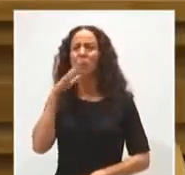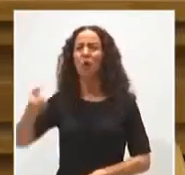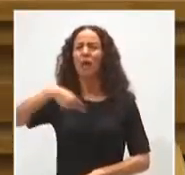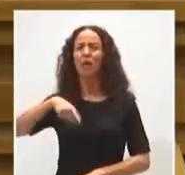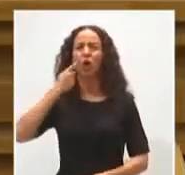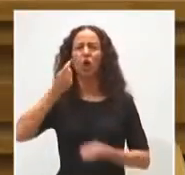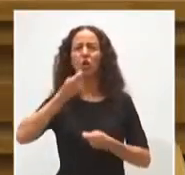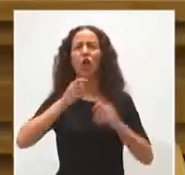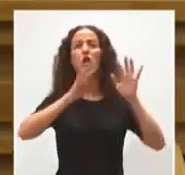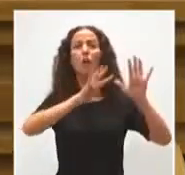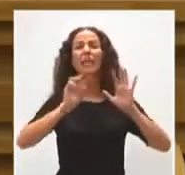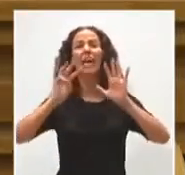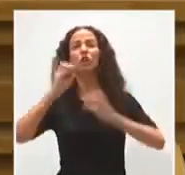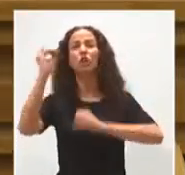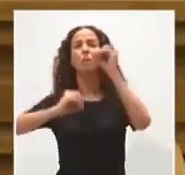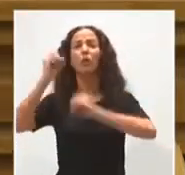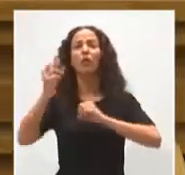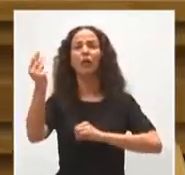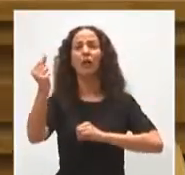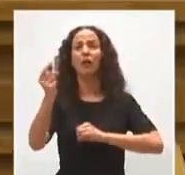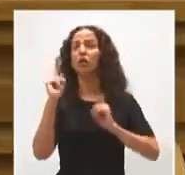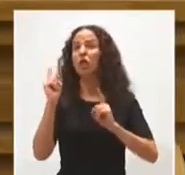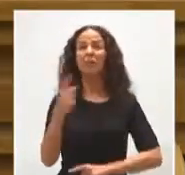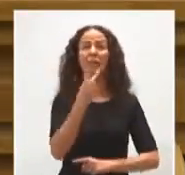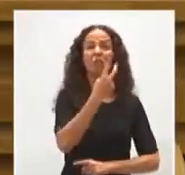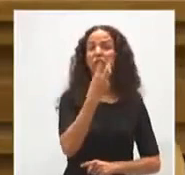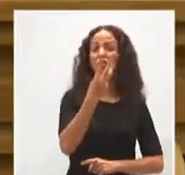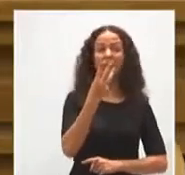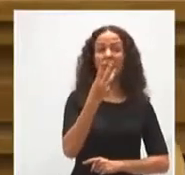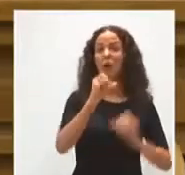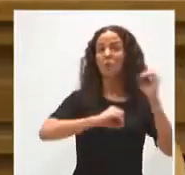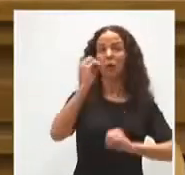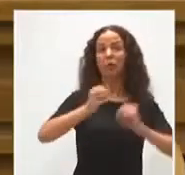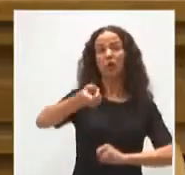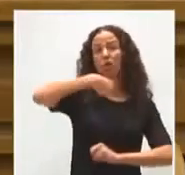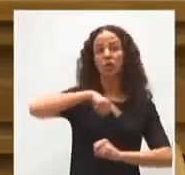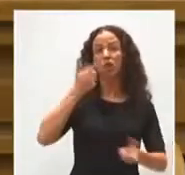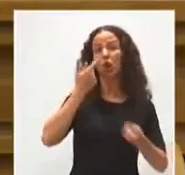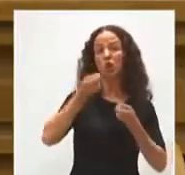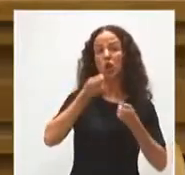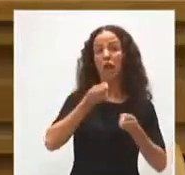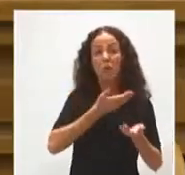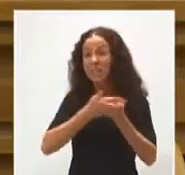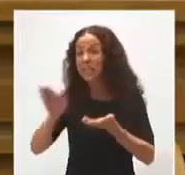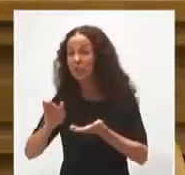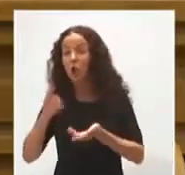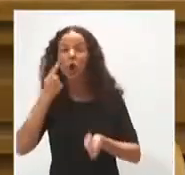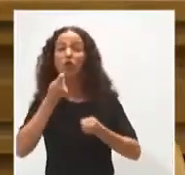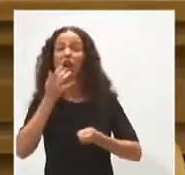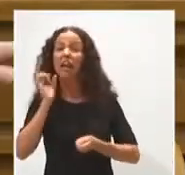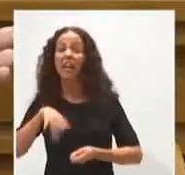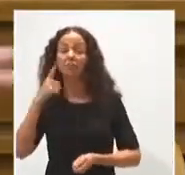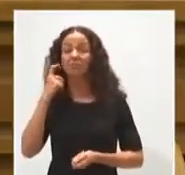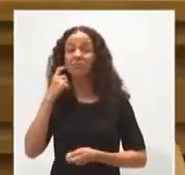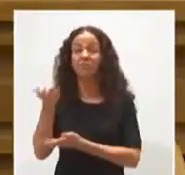por ciento de todo el capital solo el 2 o el 3% es lo que producimos lo que movemos lo que vemos lo demás no se ve y está ahí no hace